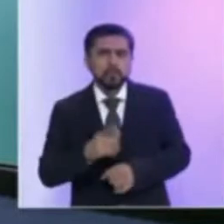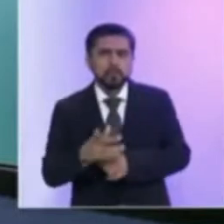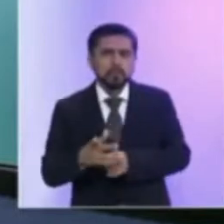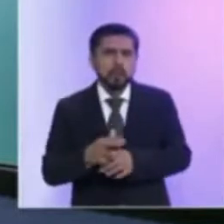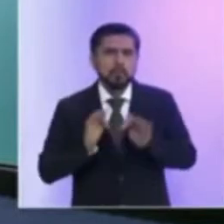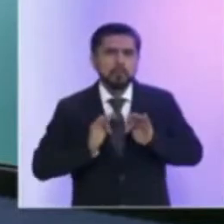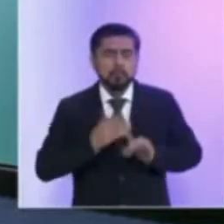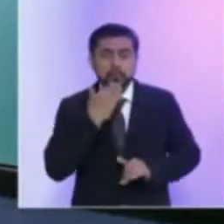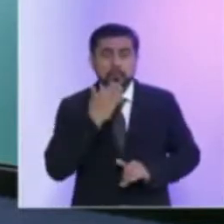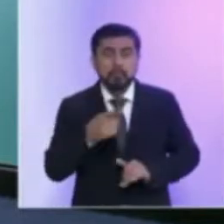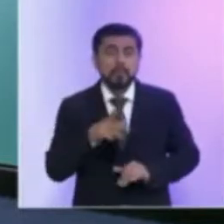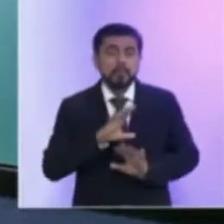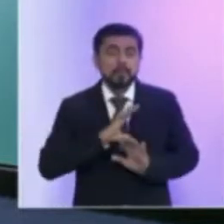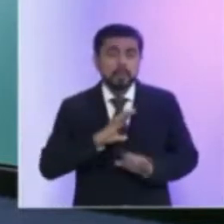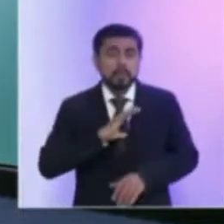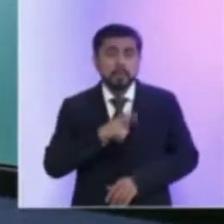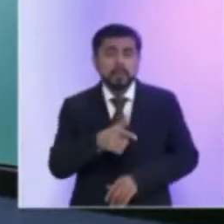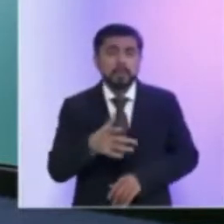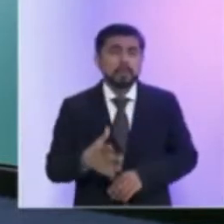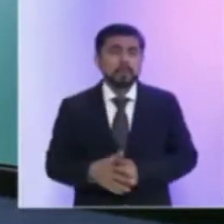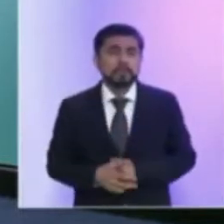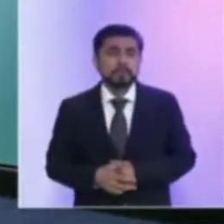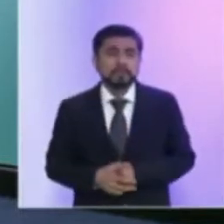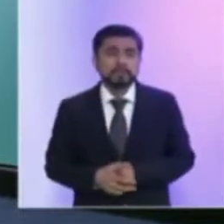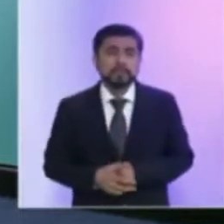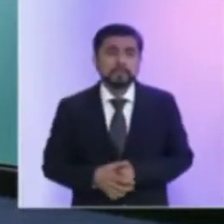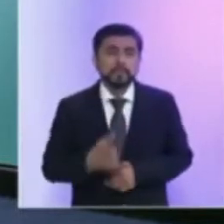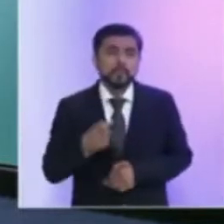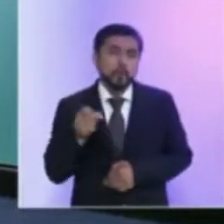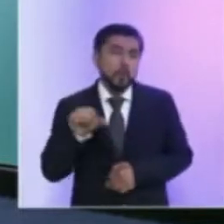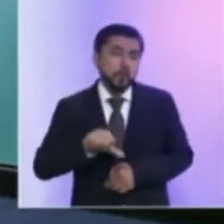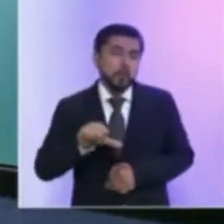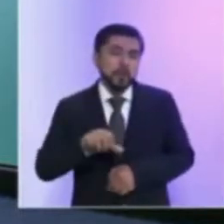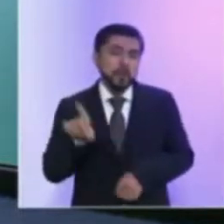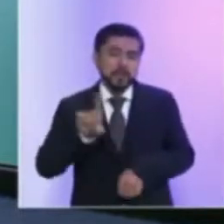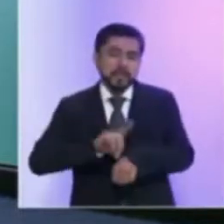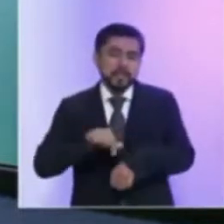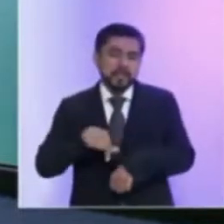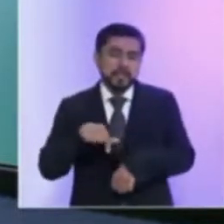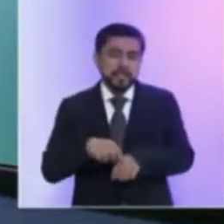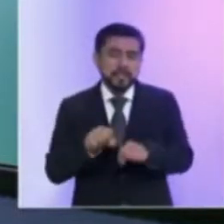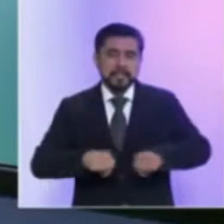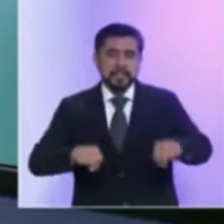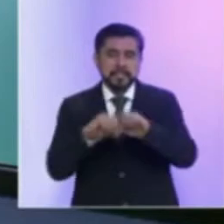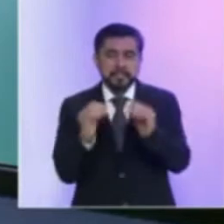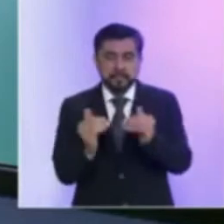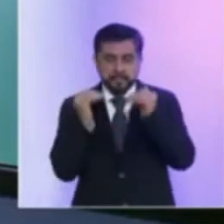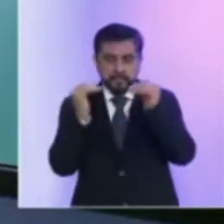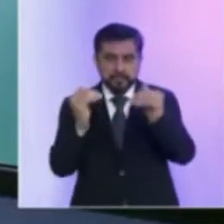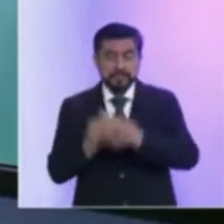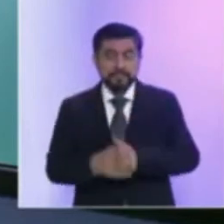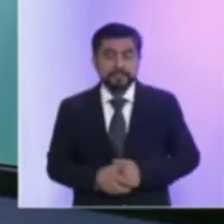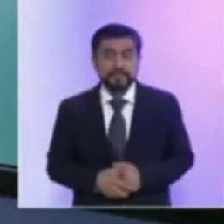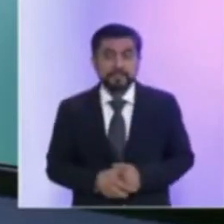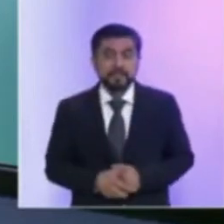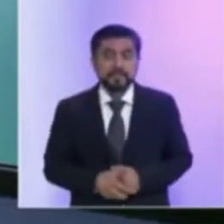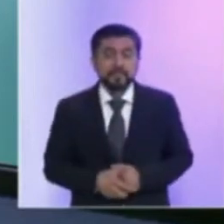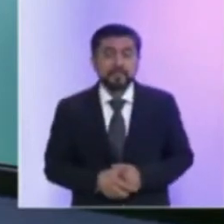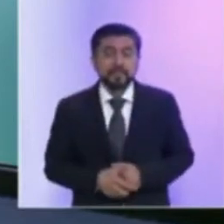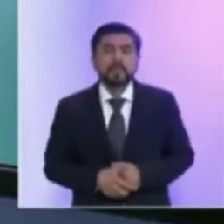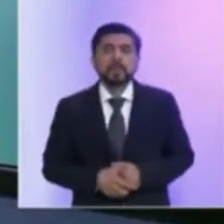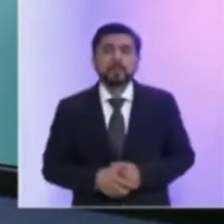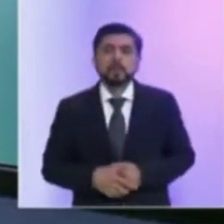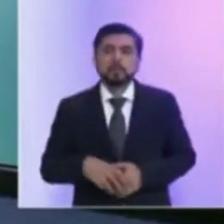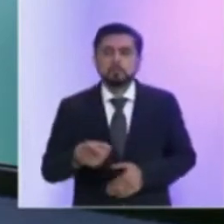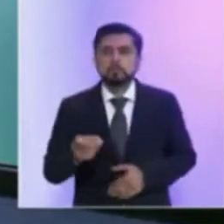está representando justamente este día en el pleno. Una jornada que se llevó a cabo en